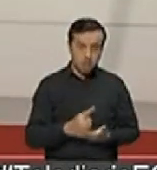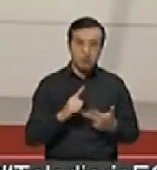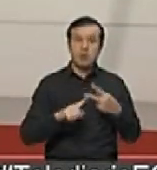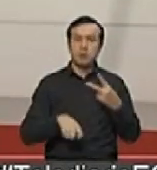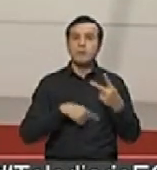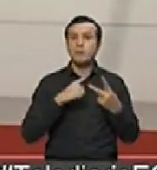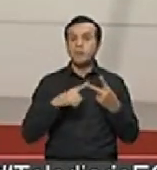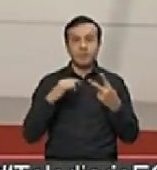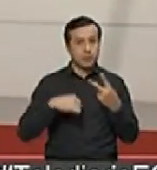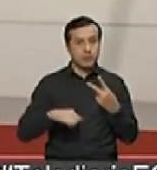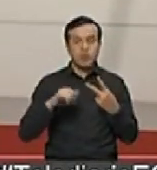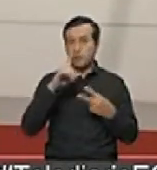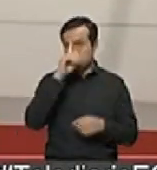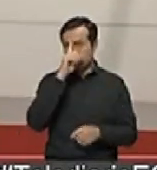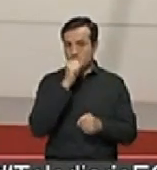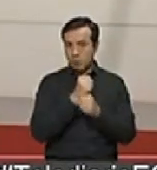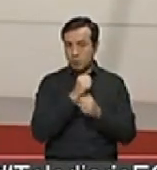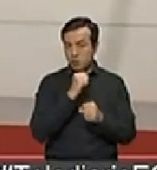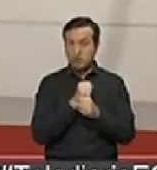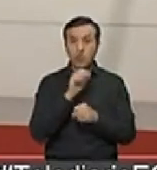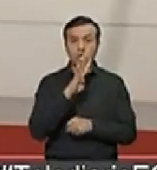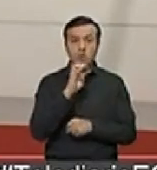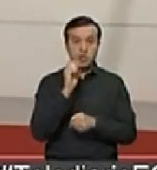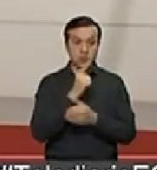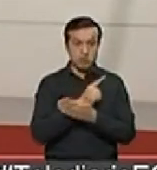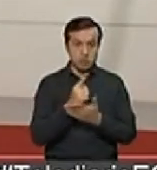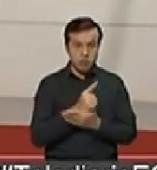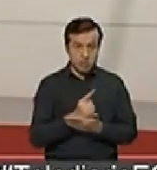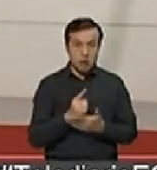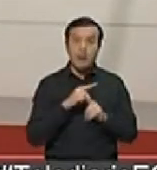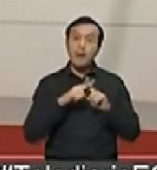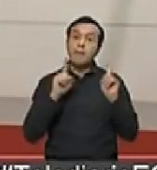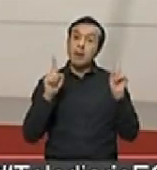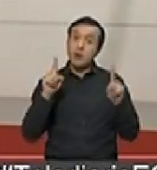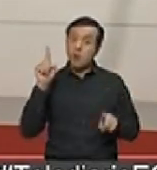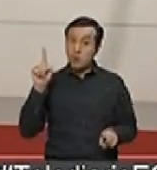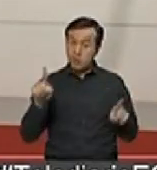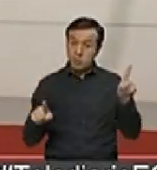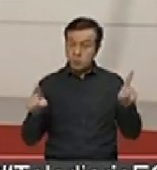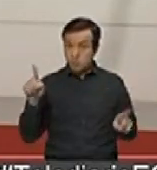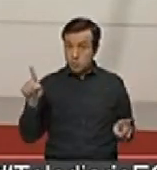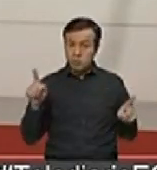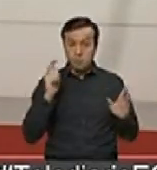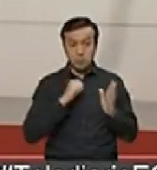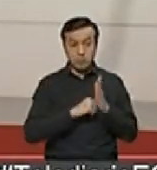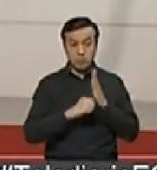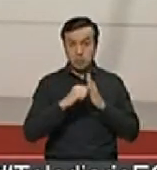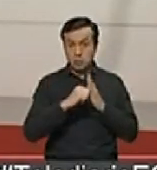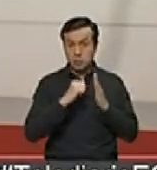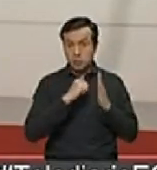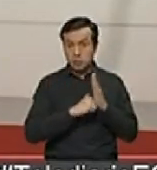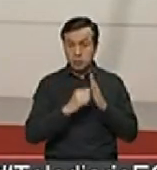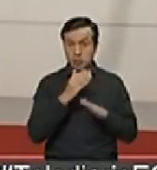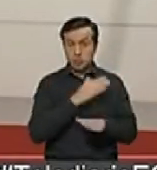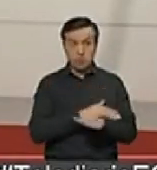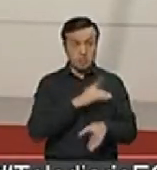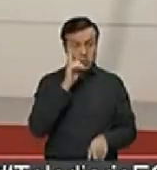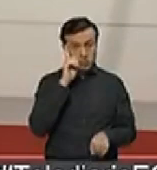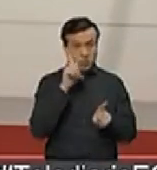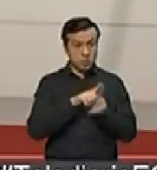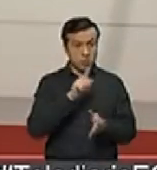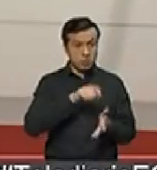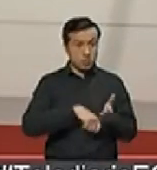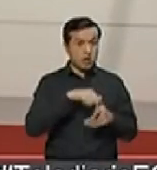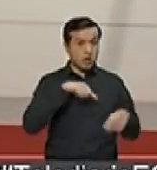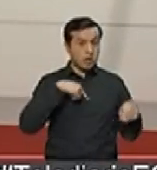se mantiene la jornada laboral de 40 horas semanales, pero en casos excepcionales el Ministerio, previo acuerdo por escrito entre